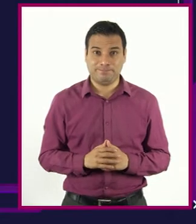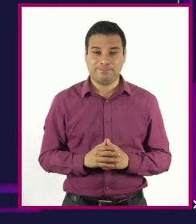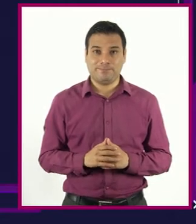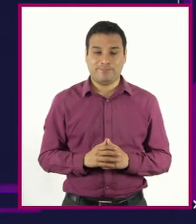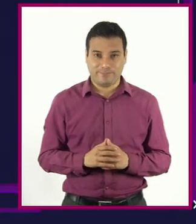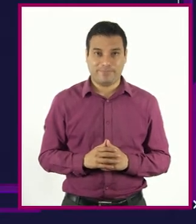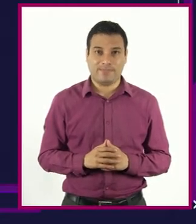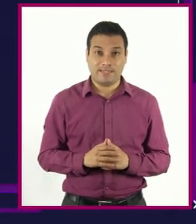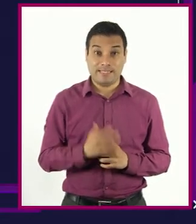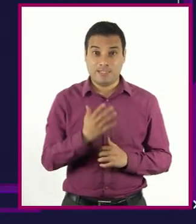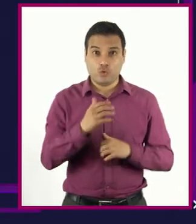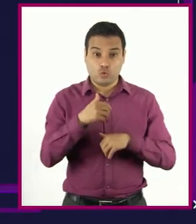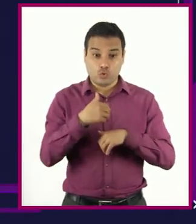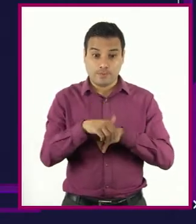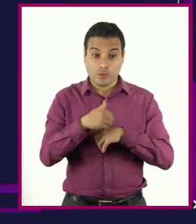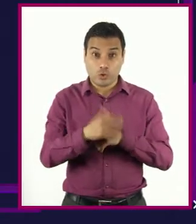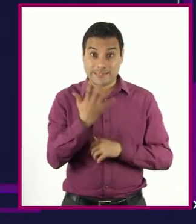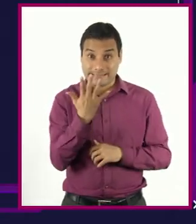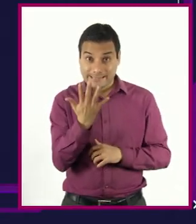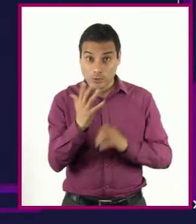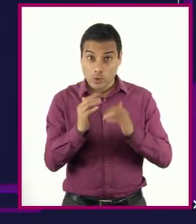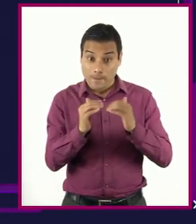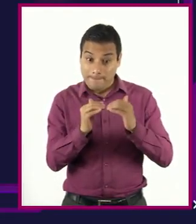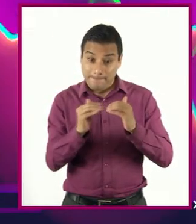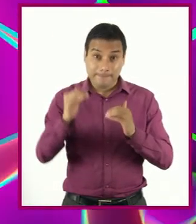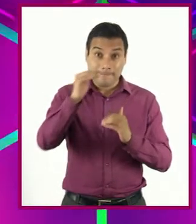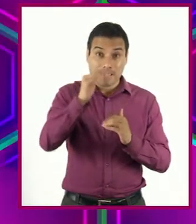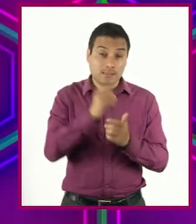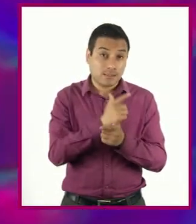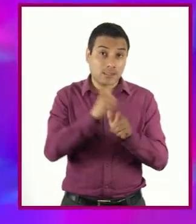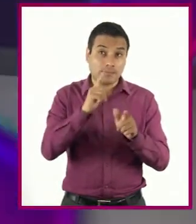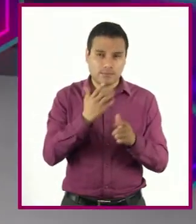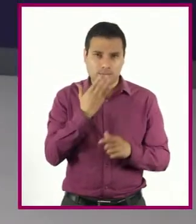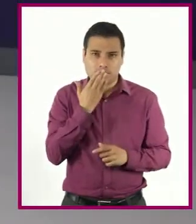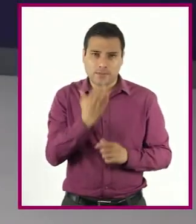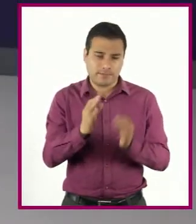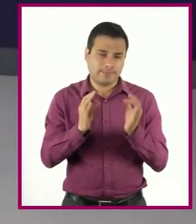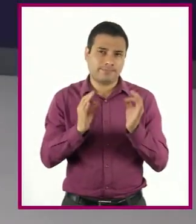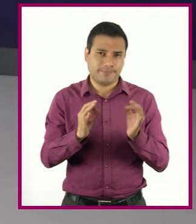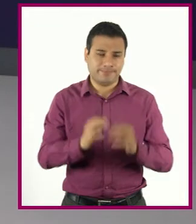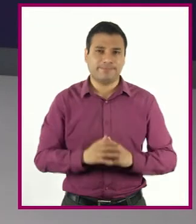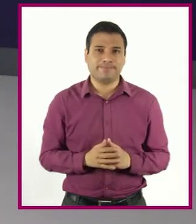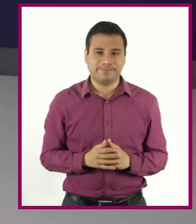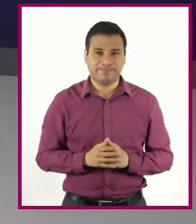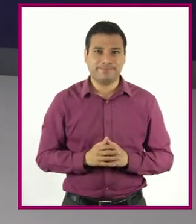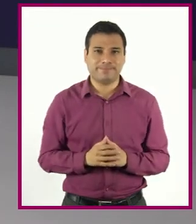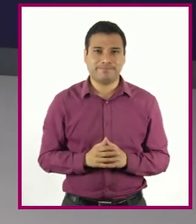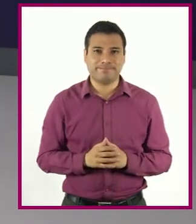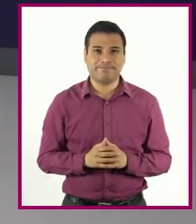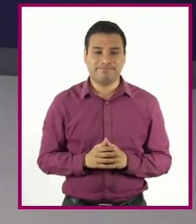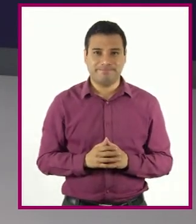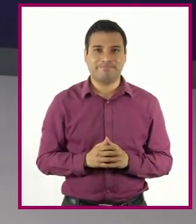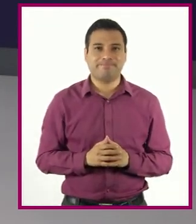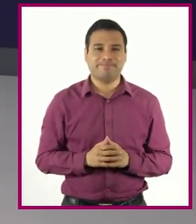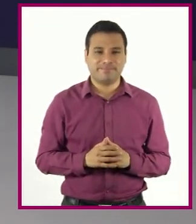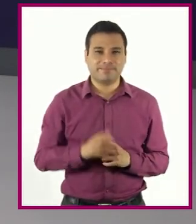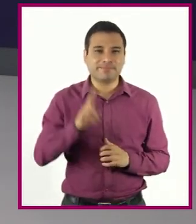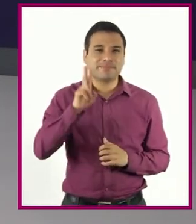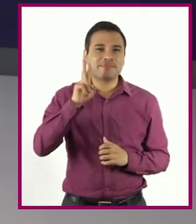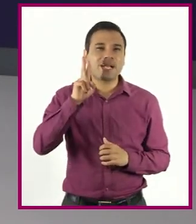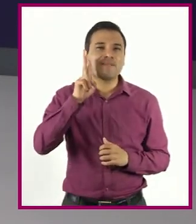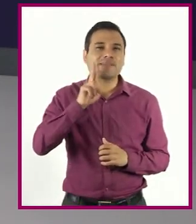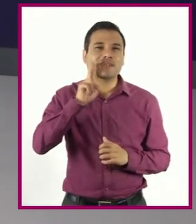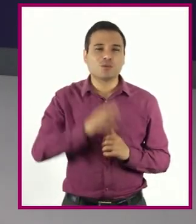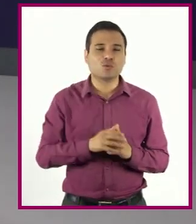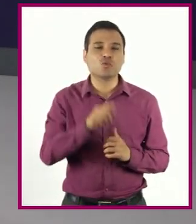valor mayor que 5 cumple con la condición dada. En casa, verifiquen más